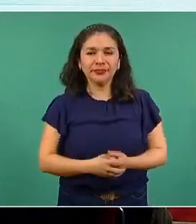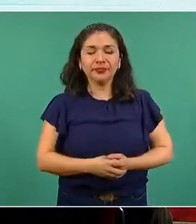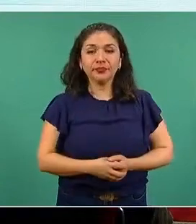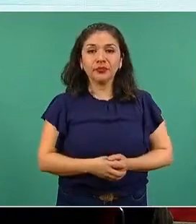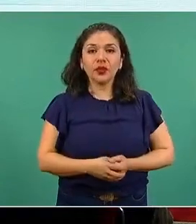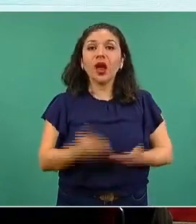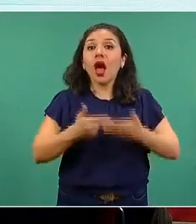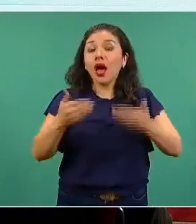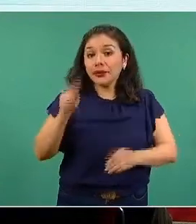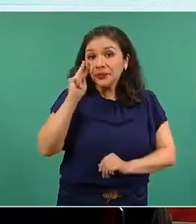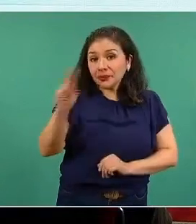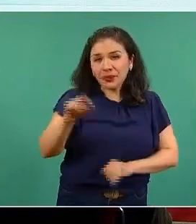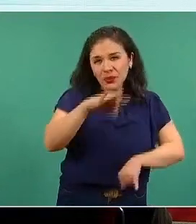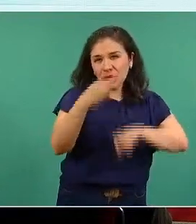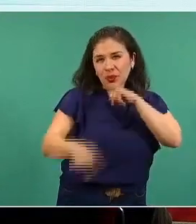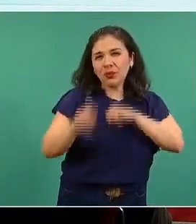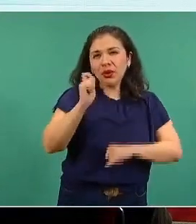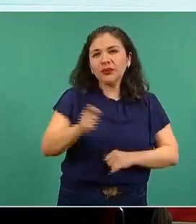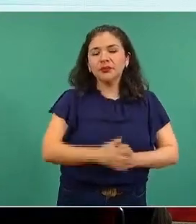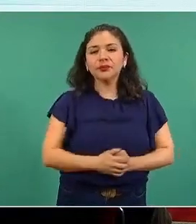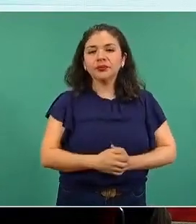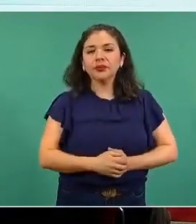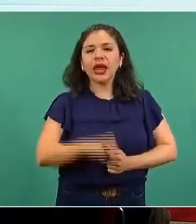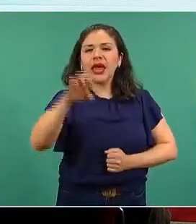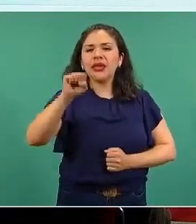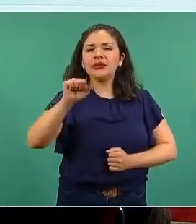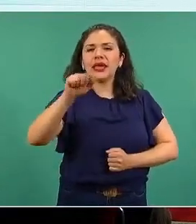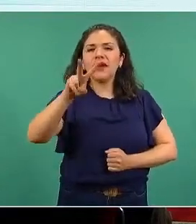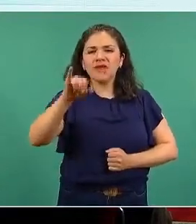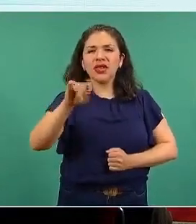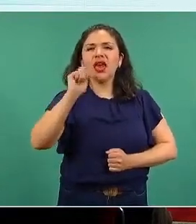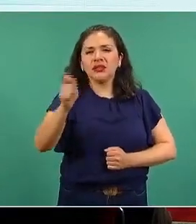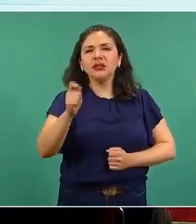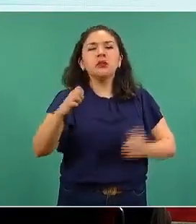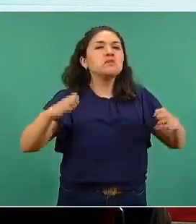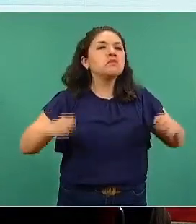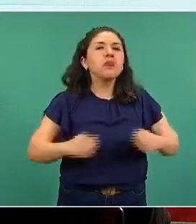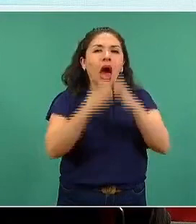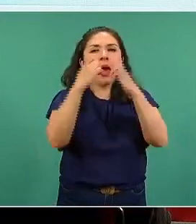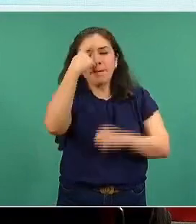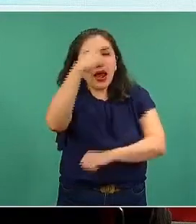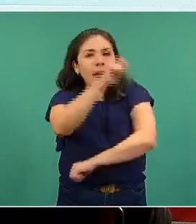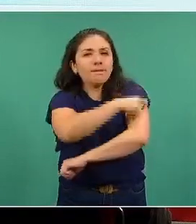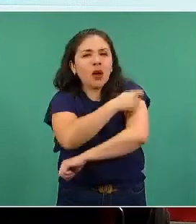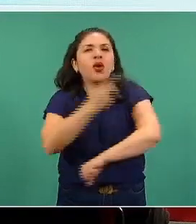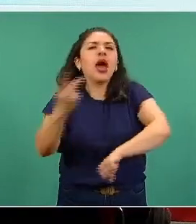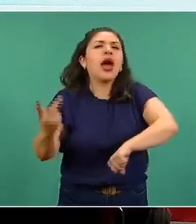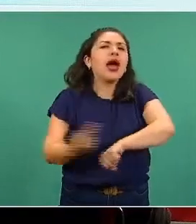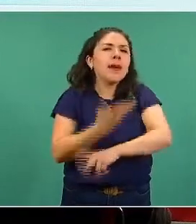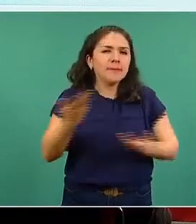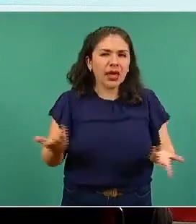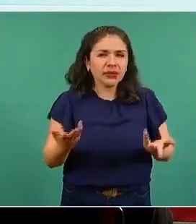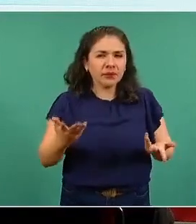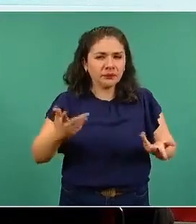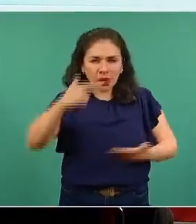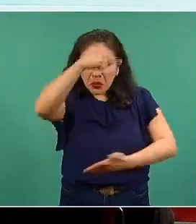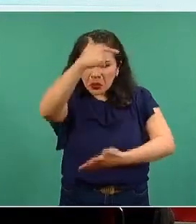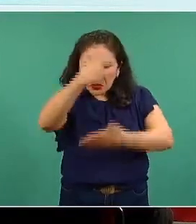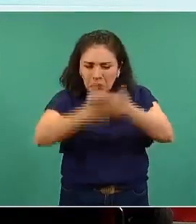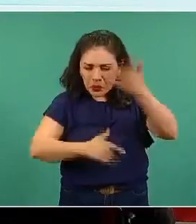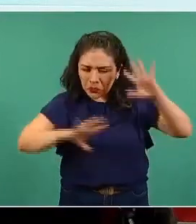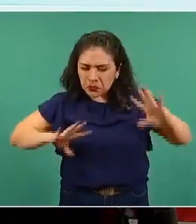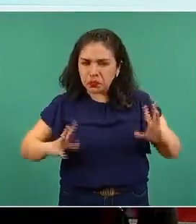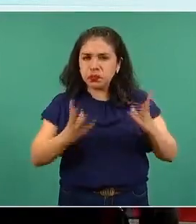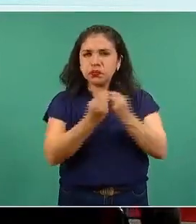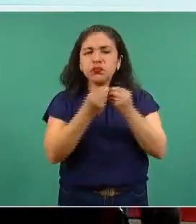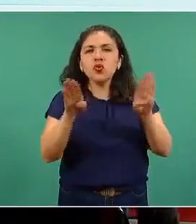Y vemos ahora, por último, los ESAVIS, eventos supuestamente atribuibles a vacunación e inmunización, que los sumamos porque en